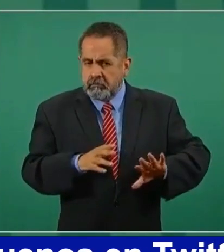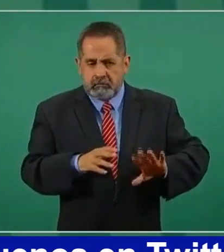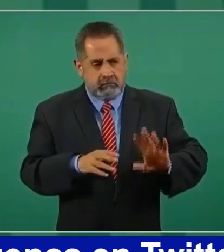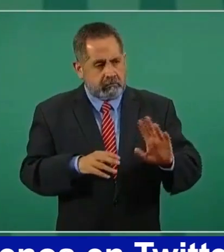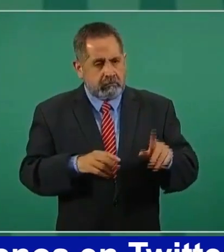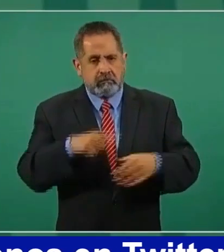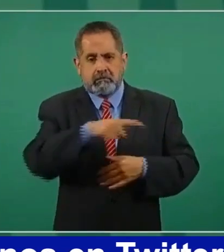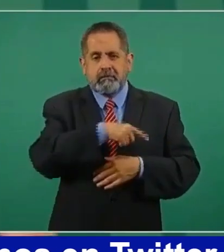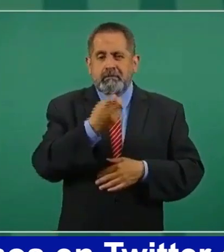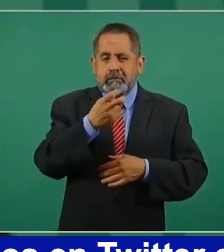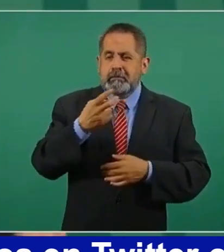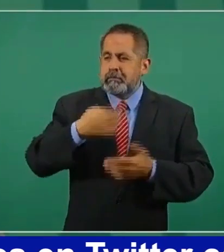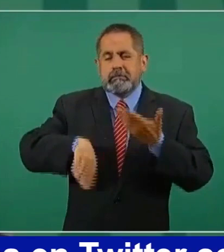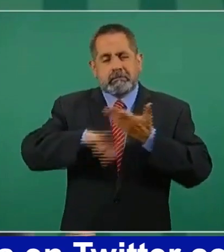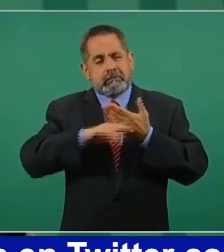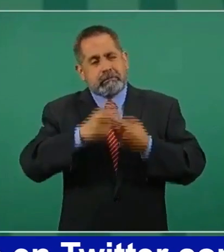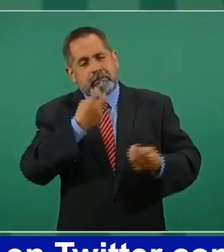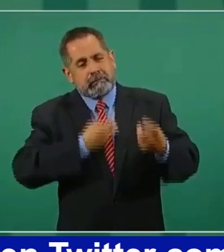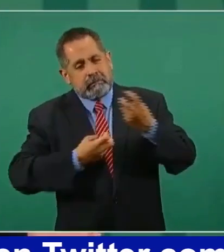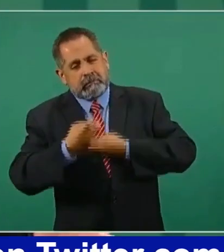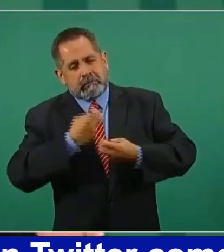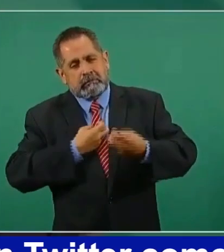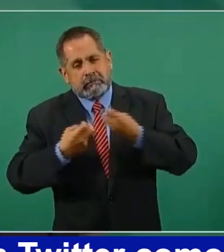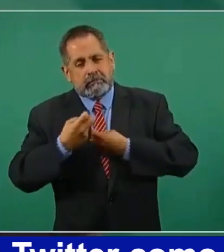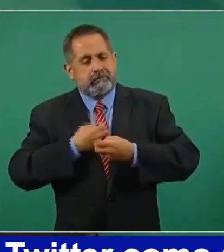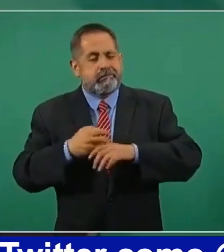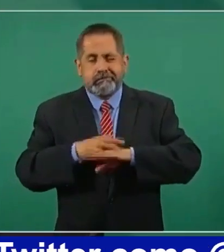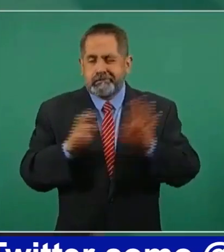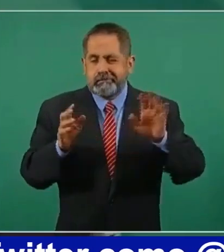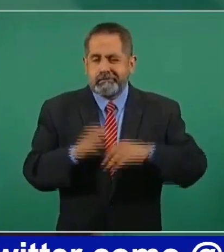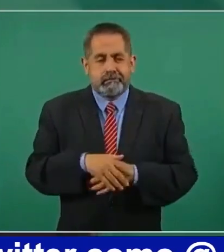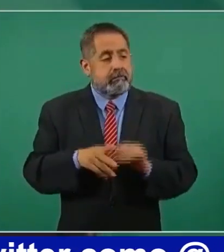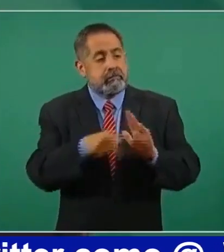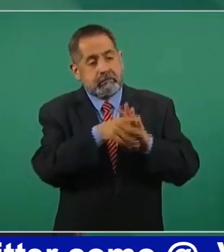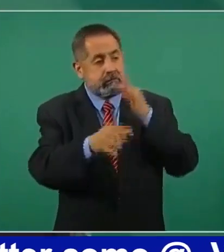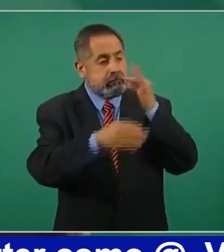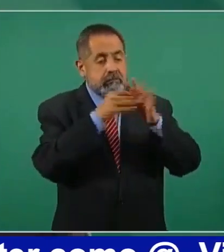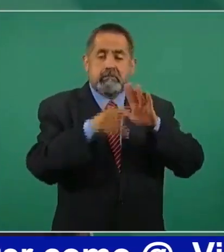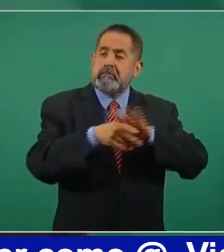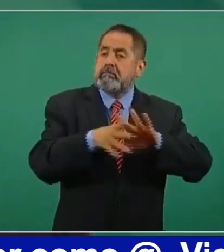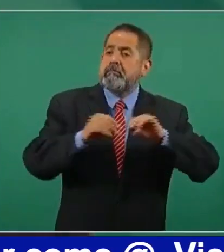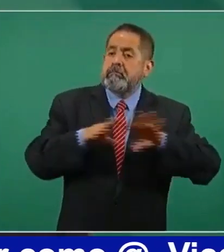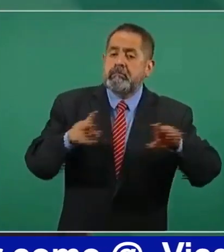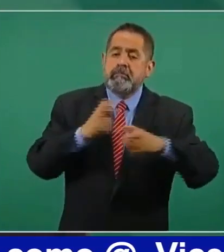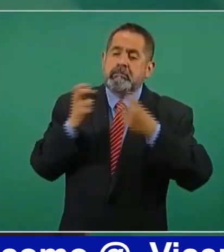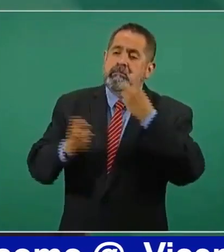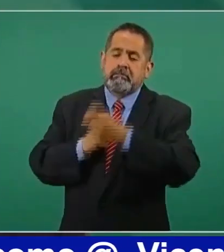y por eso la campaña en contra, con todos los medios de información,